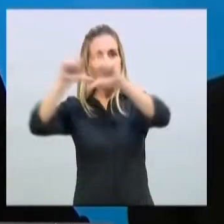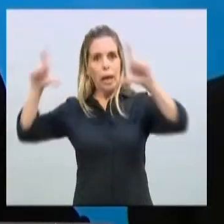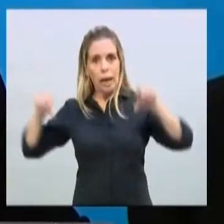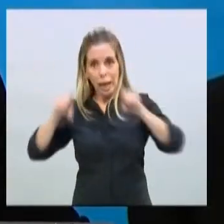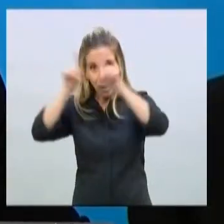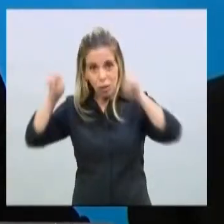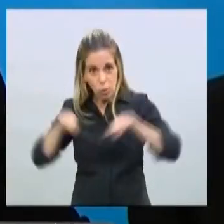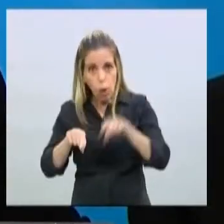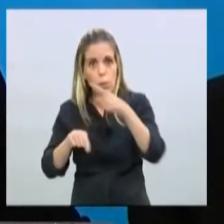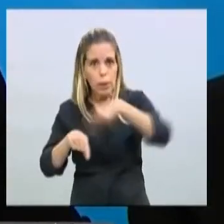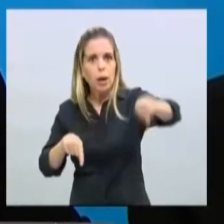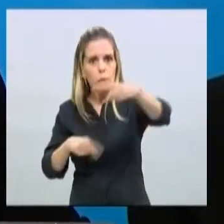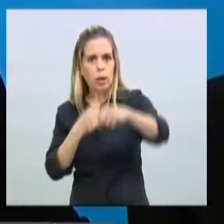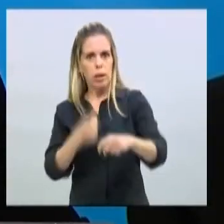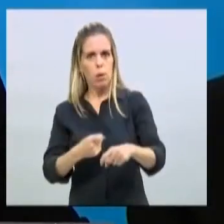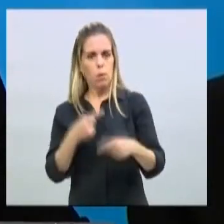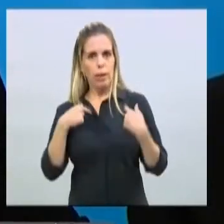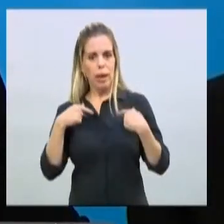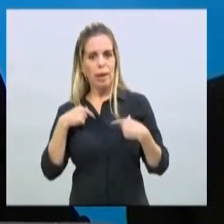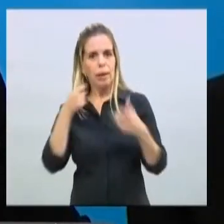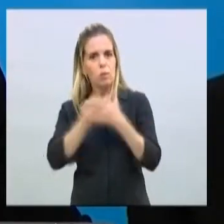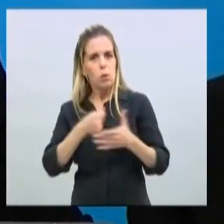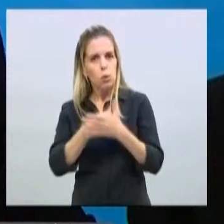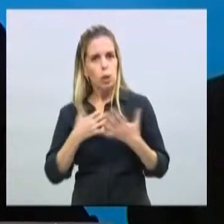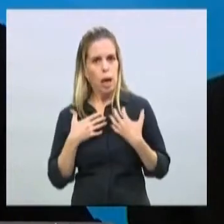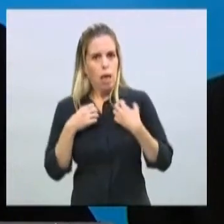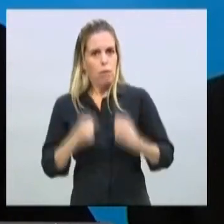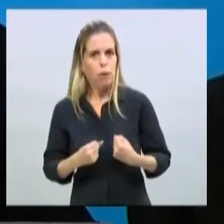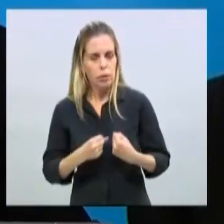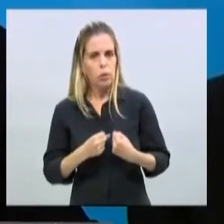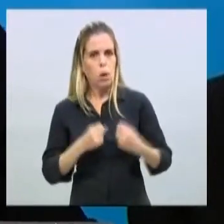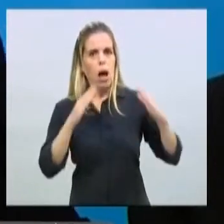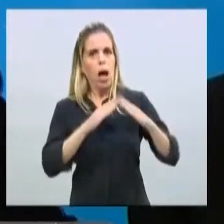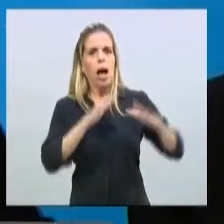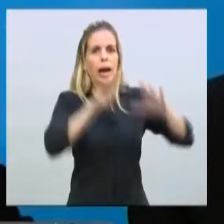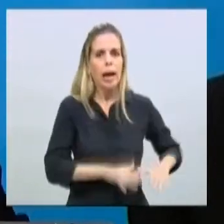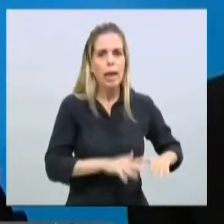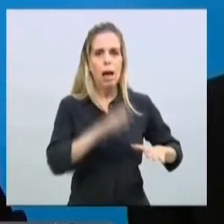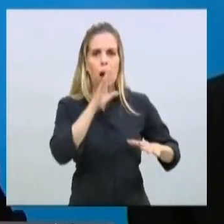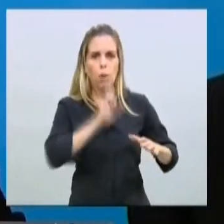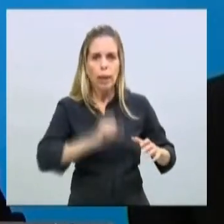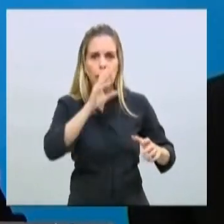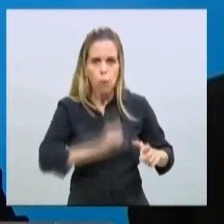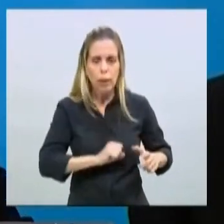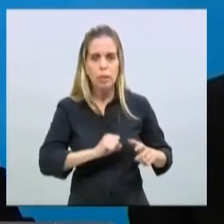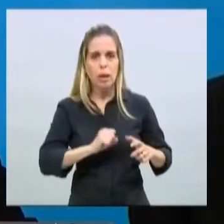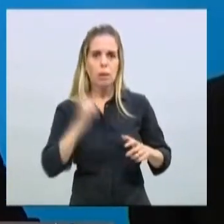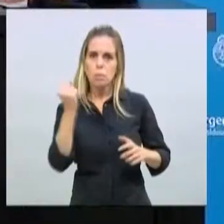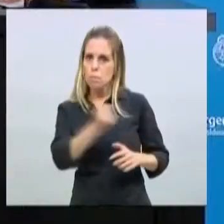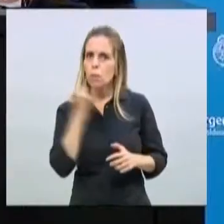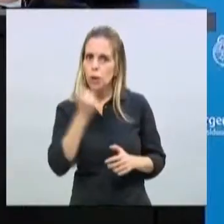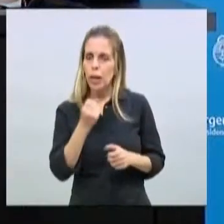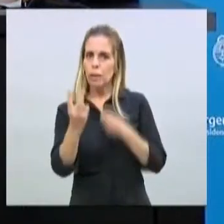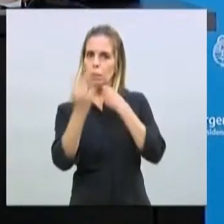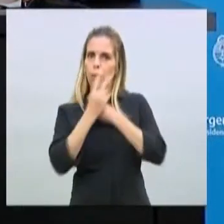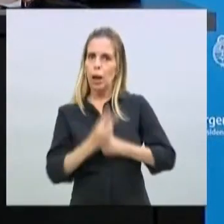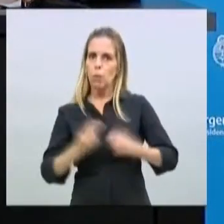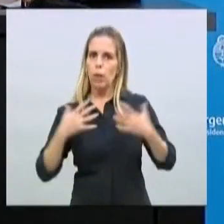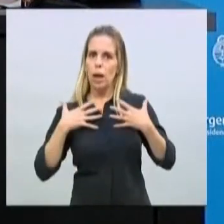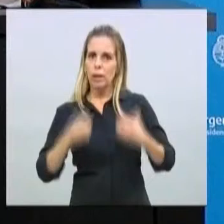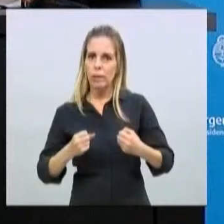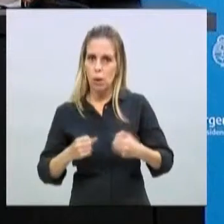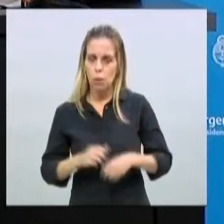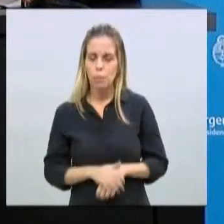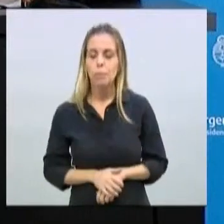el esfuerzo que estamos haciendo. Que tiene mucho, pero mucho sentido. Miren,